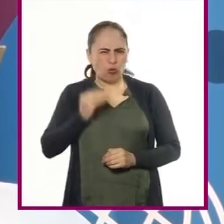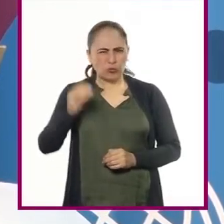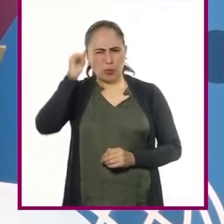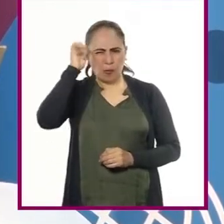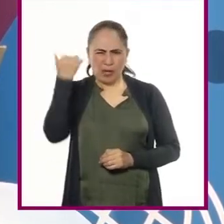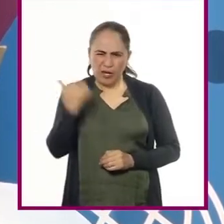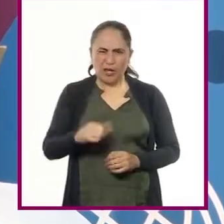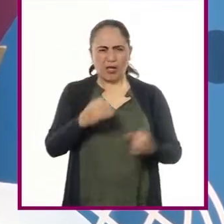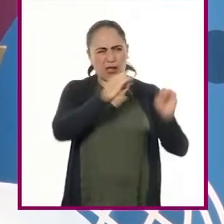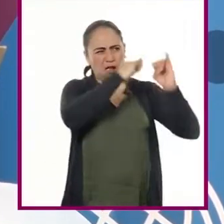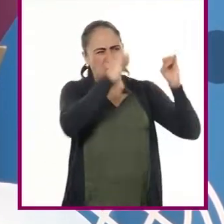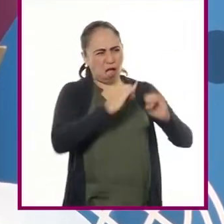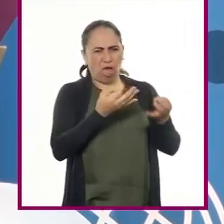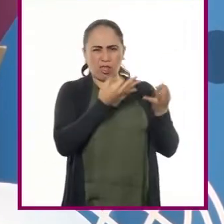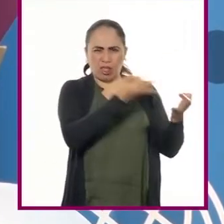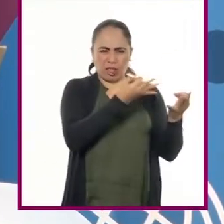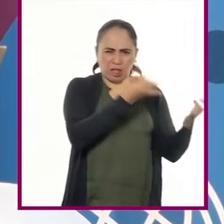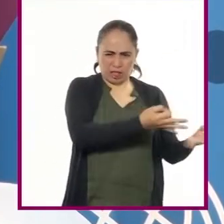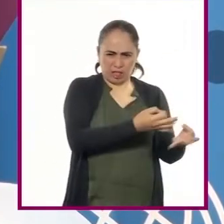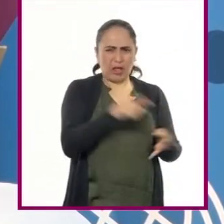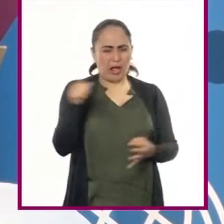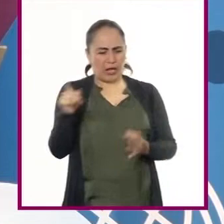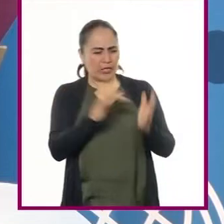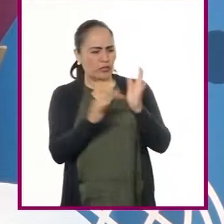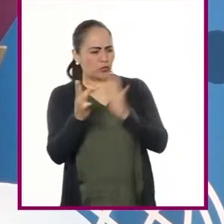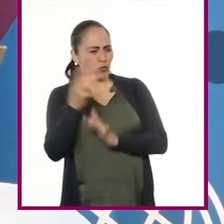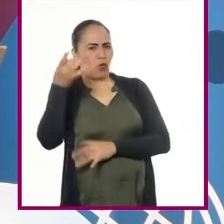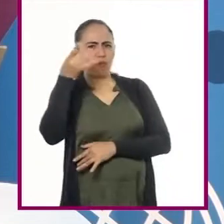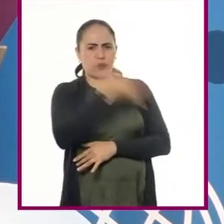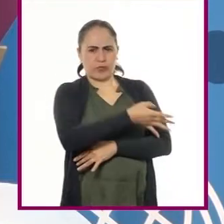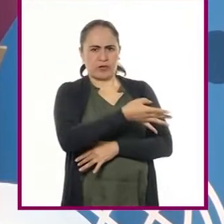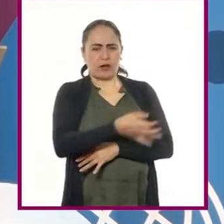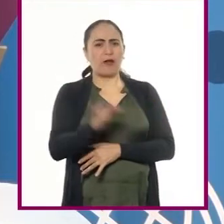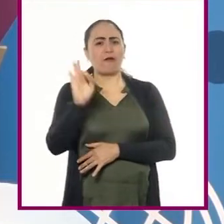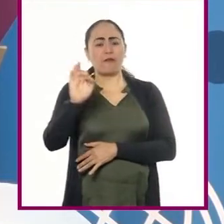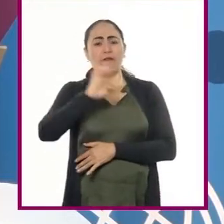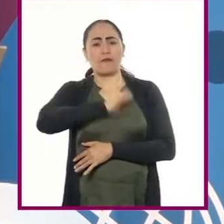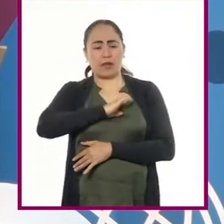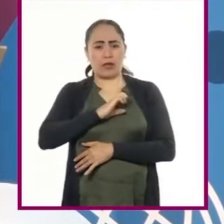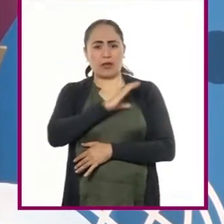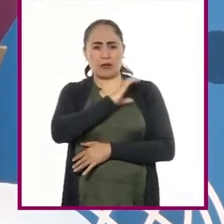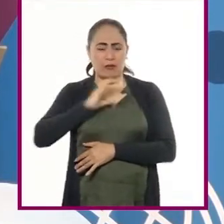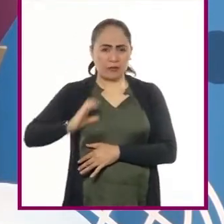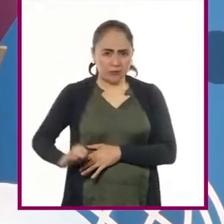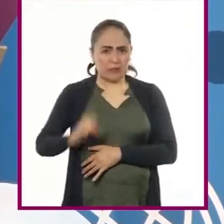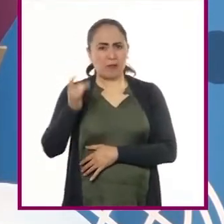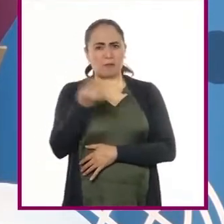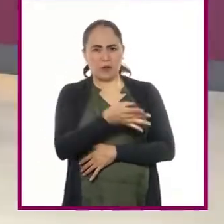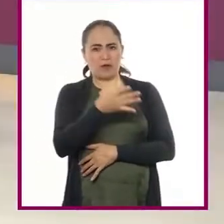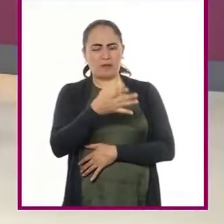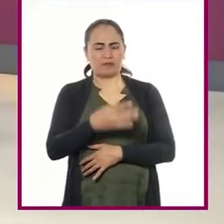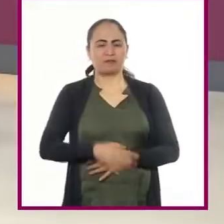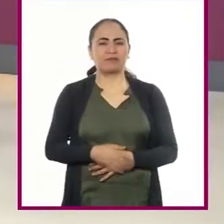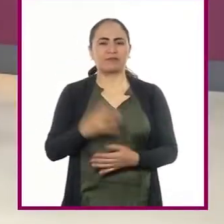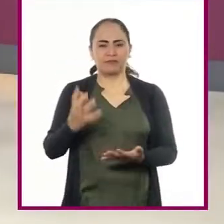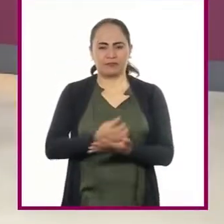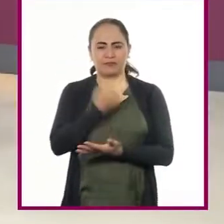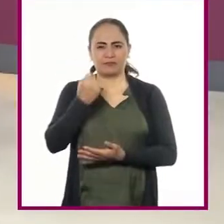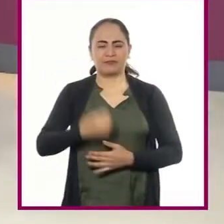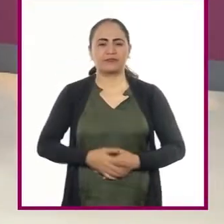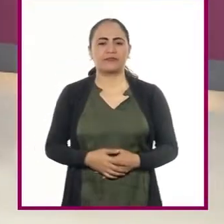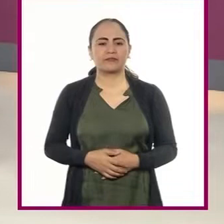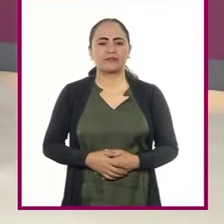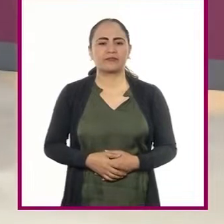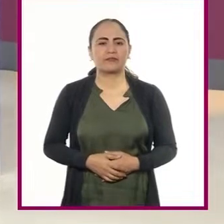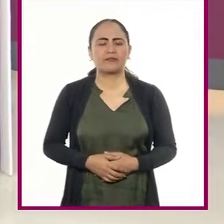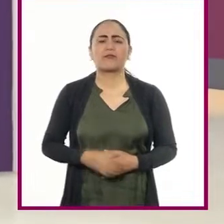la idolatría, quedaba vencido y la fe cristiana triunfaba. Hasta aquí la lectura. La